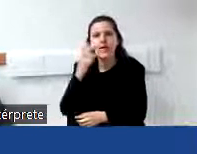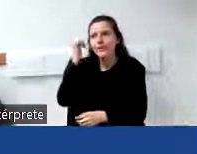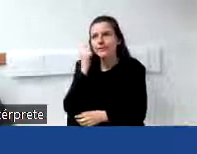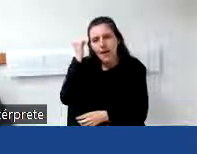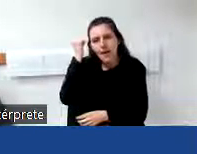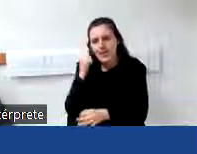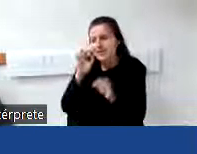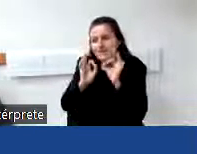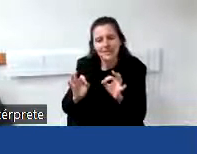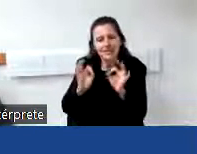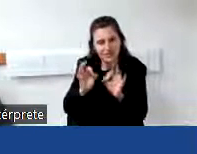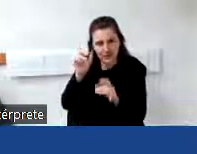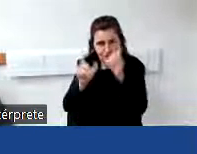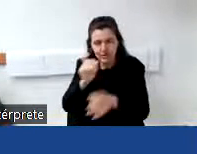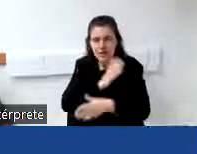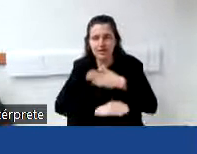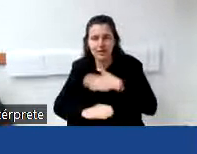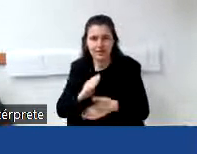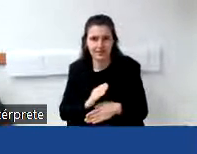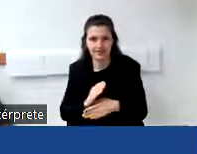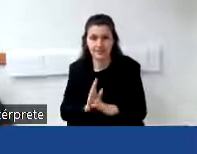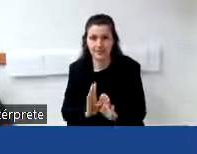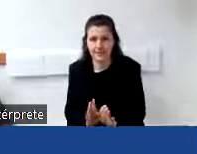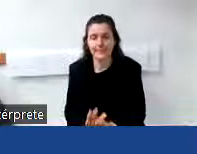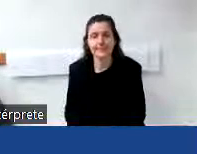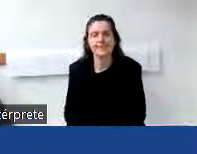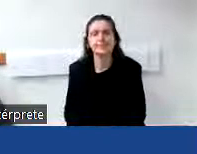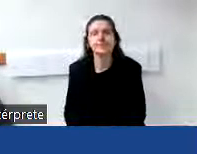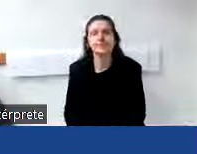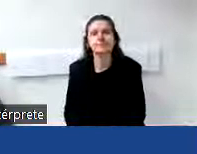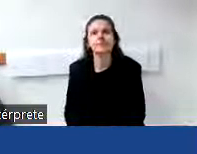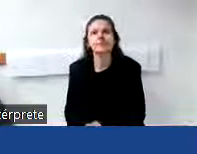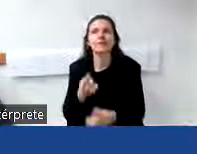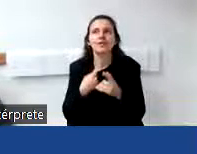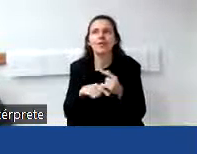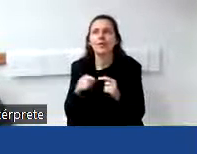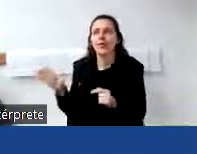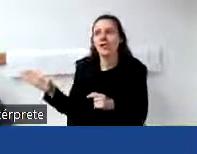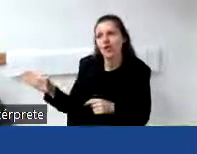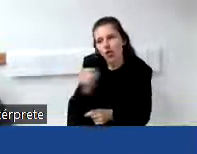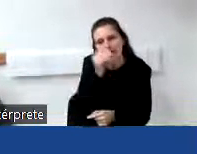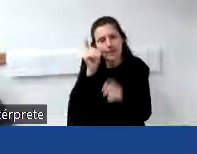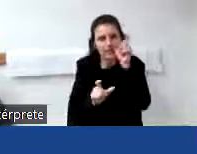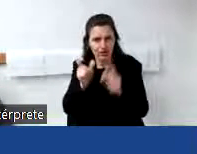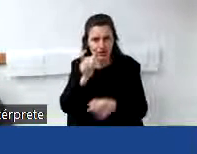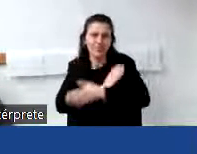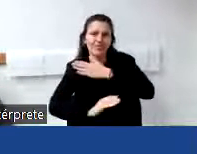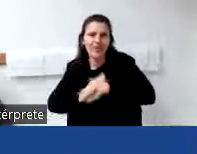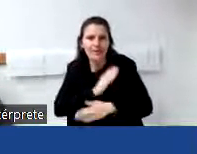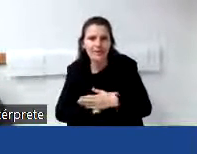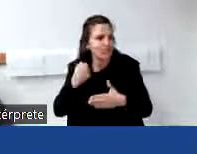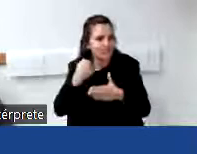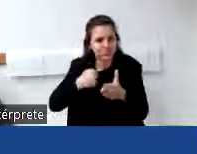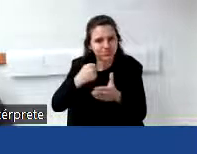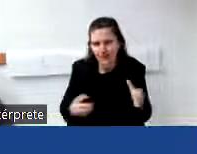este transporte o podemos generarlo, podemos gestionarlo, ¿no? Como esto de unificar esfuerzos en el caso de que no haya. Bueno, la